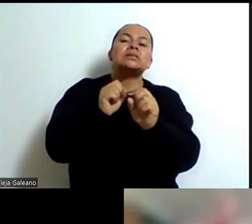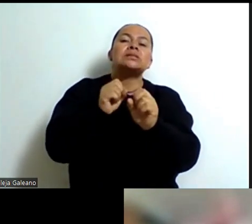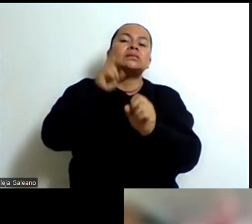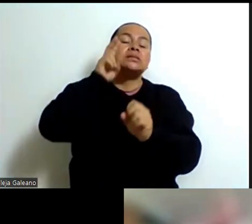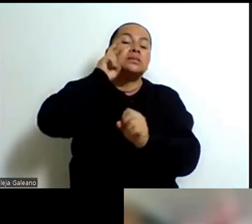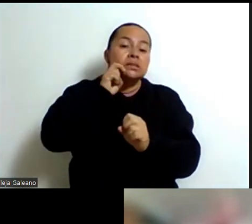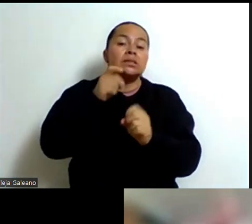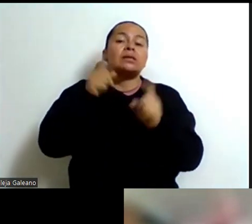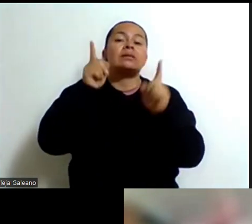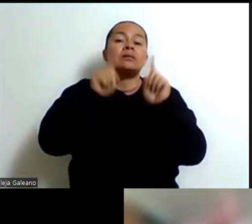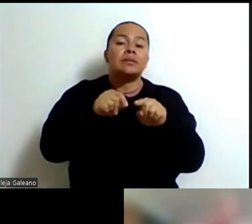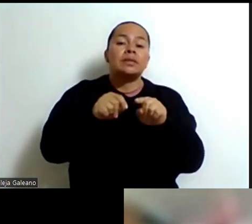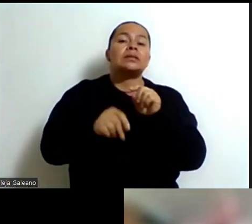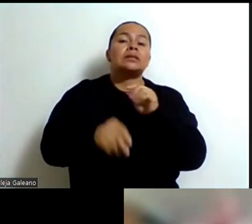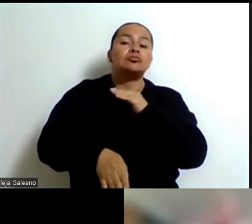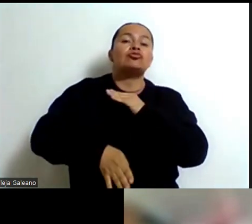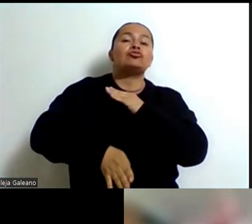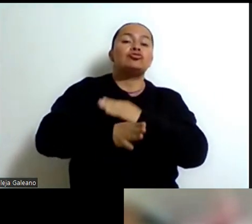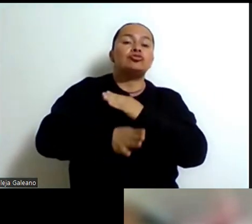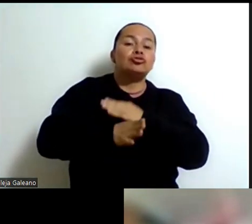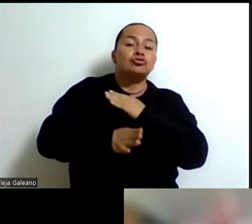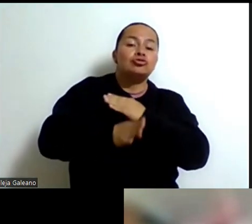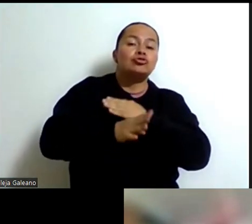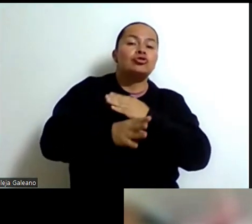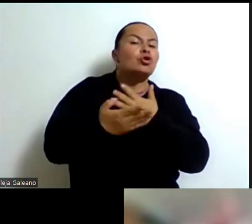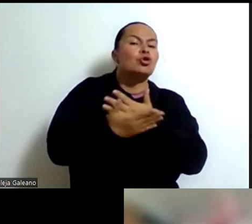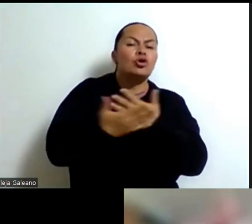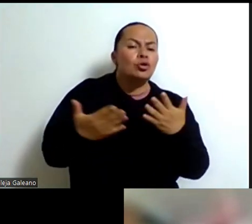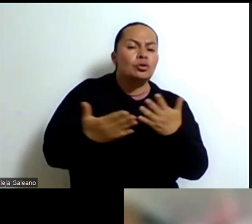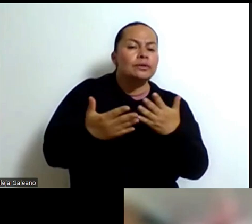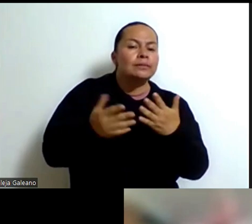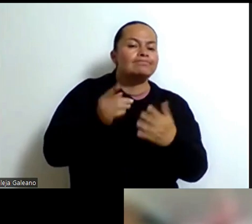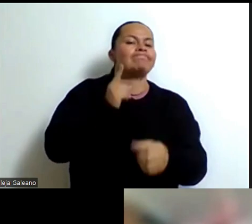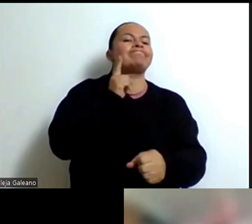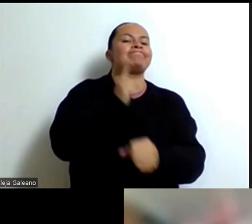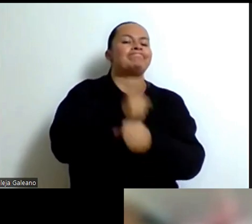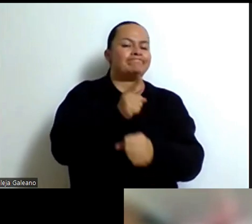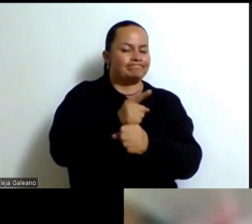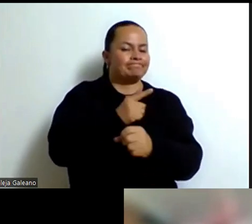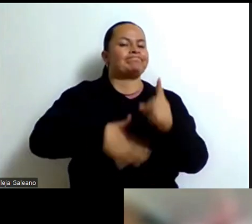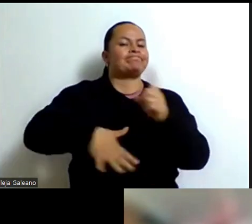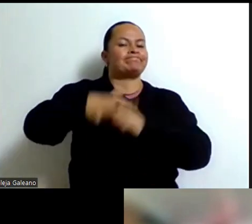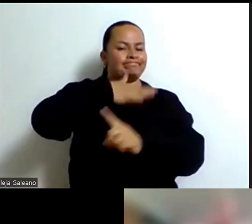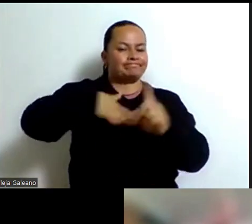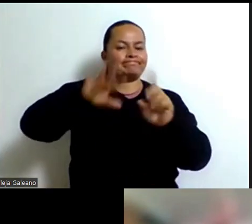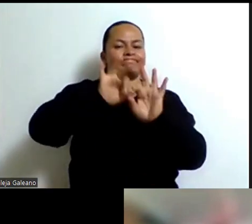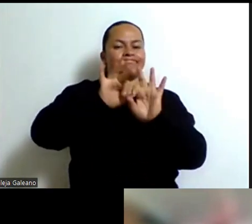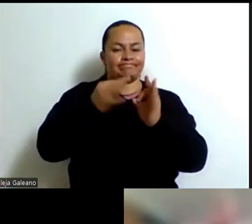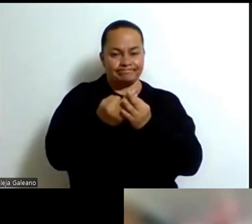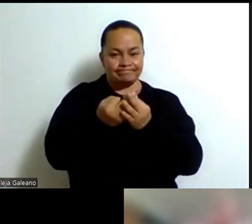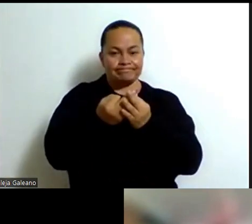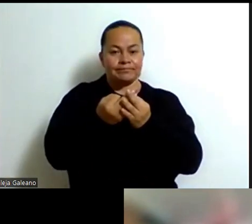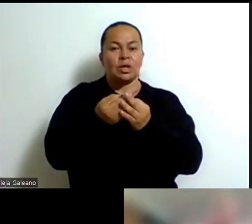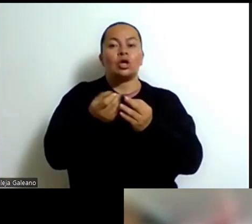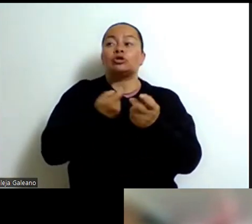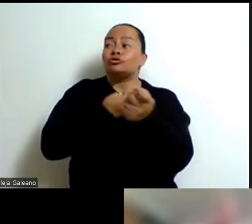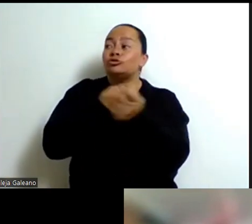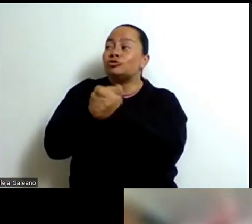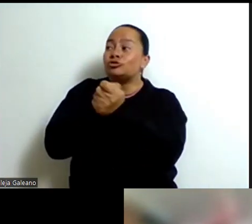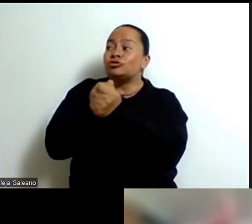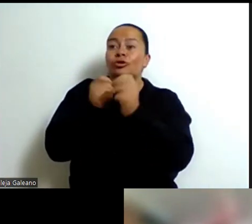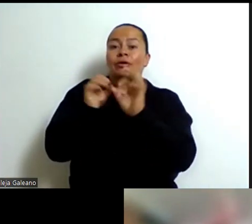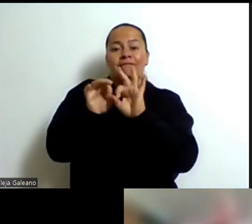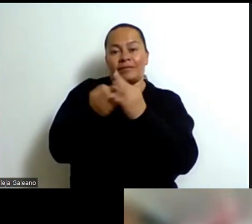se generan o se dan Precisamente en los entornos familiares y con una persona cercana de la